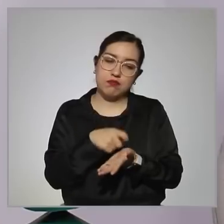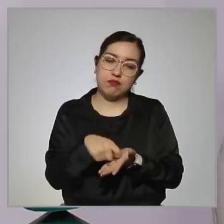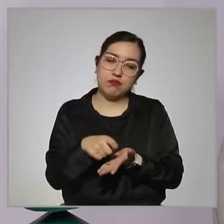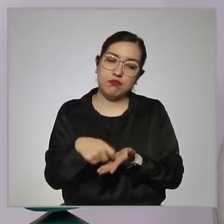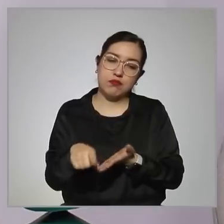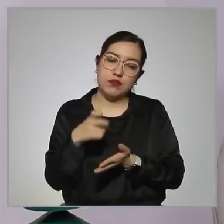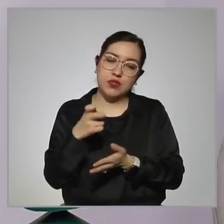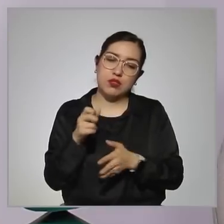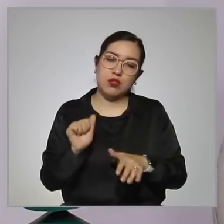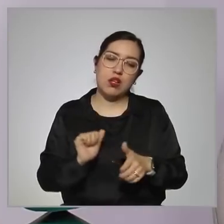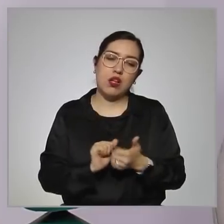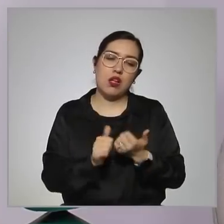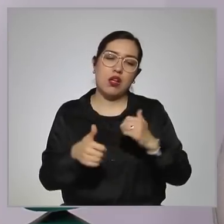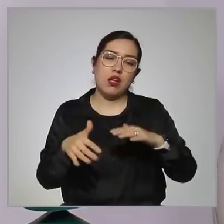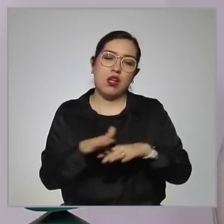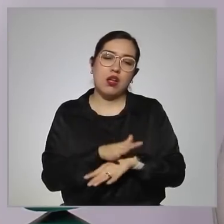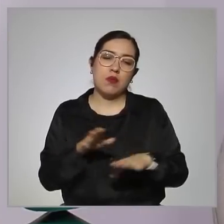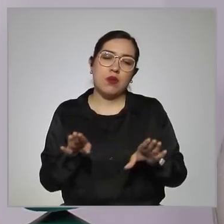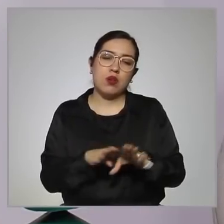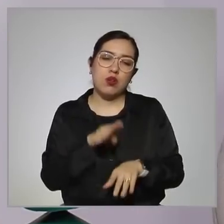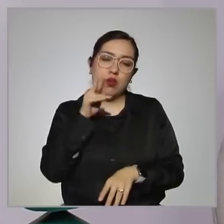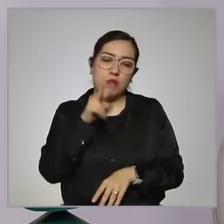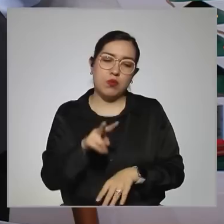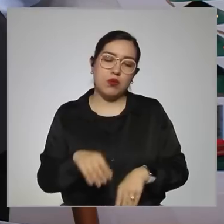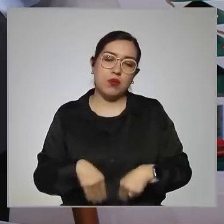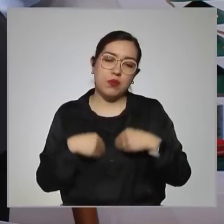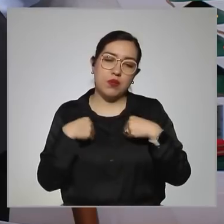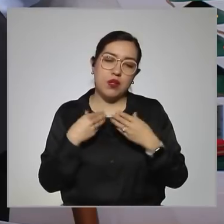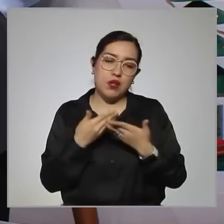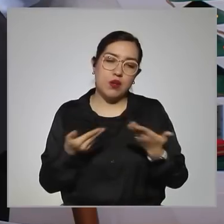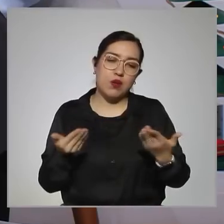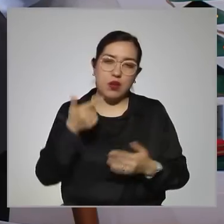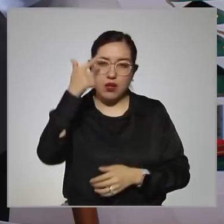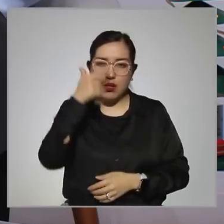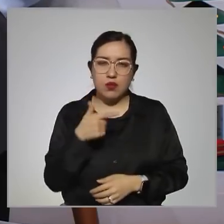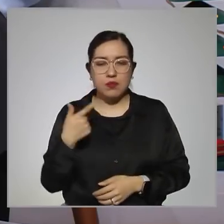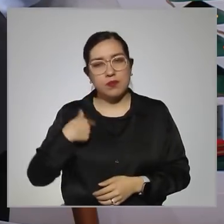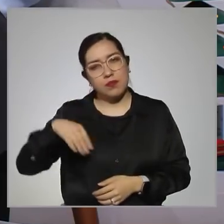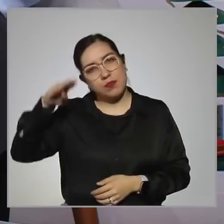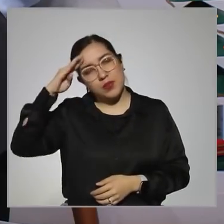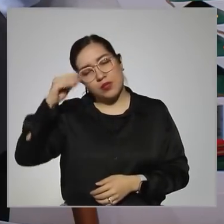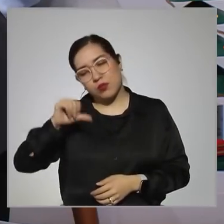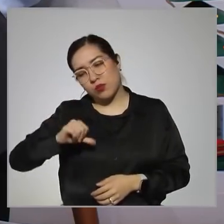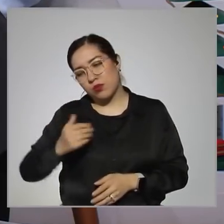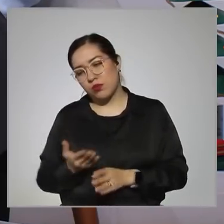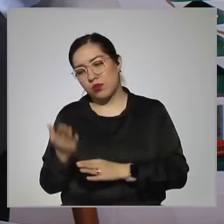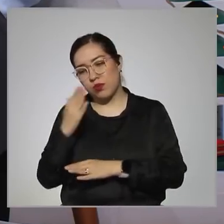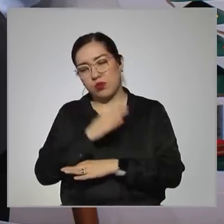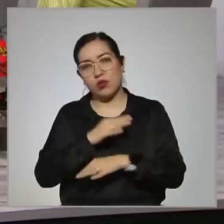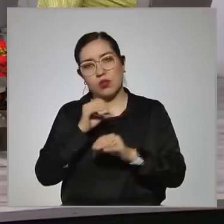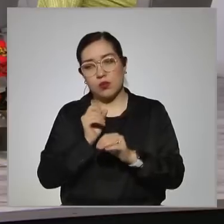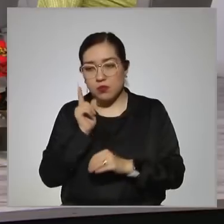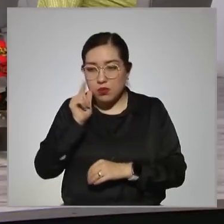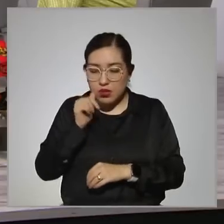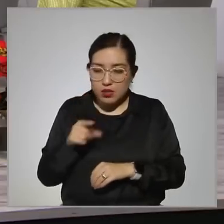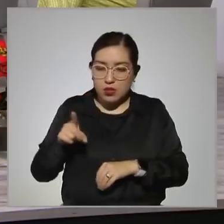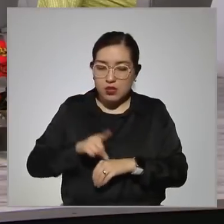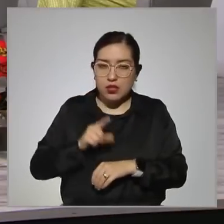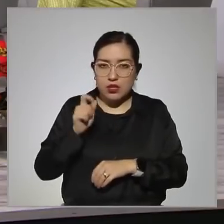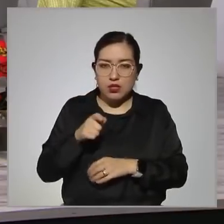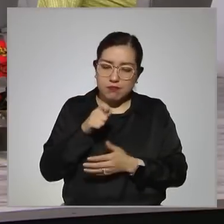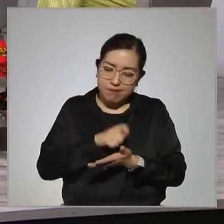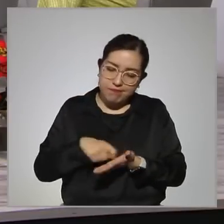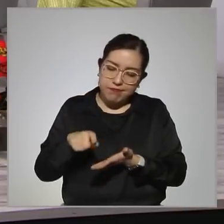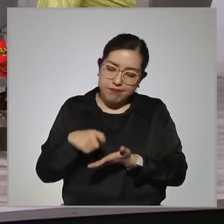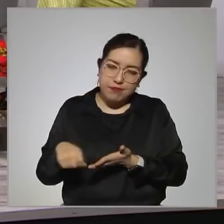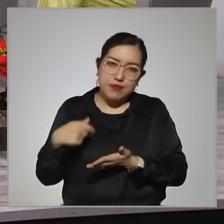y va cambiando mucho nuestra percepción de la vida. En las noches, sí, ¿qué hice en el día? O preparar el día siguiente, ¿qué